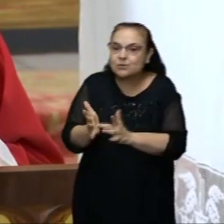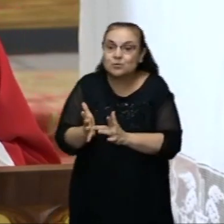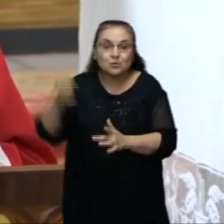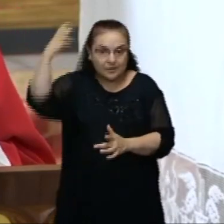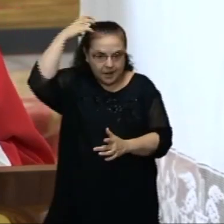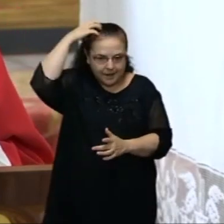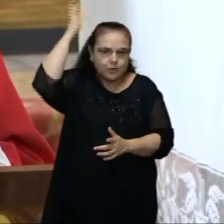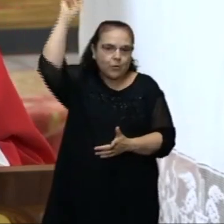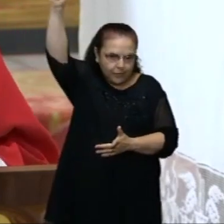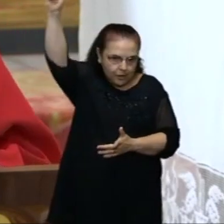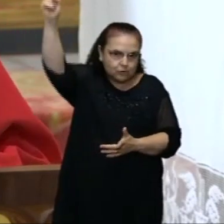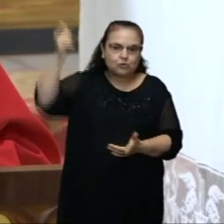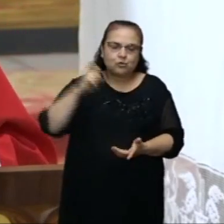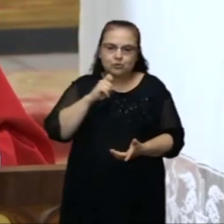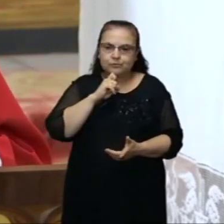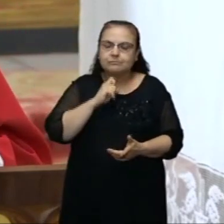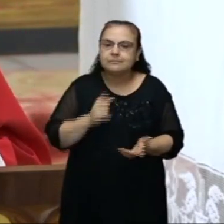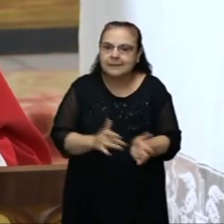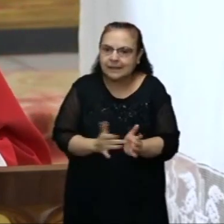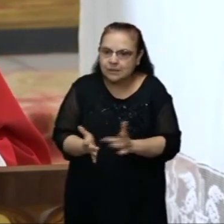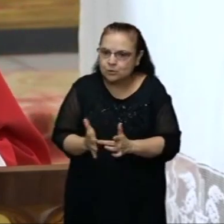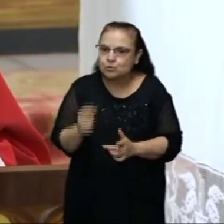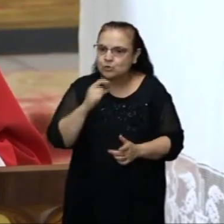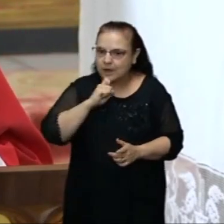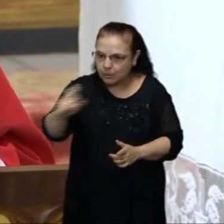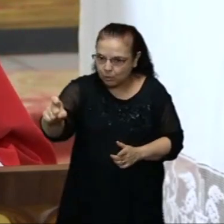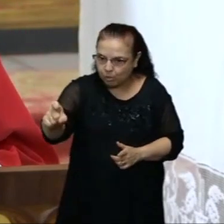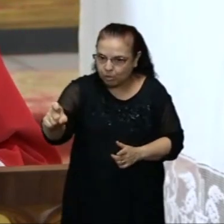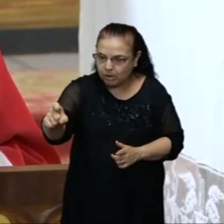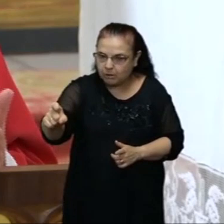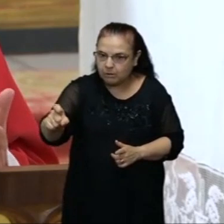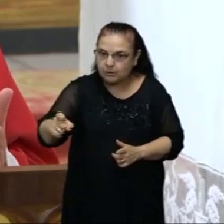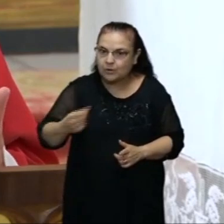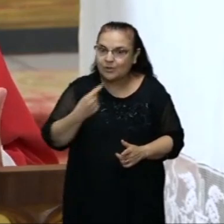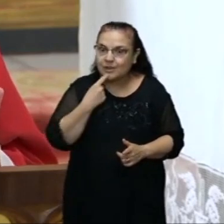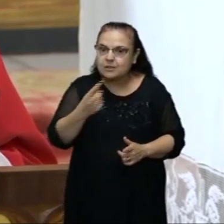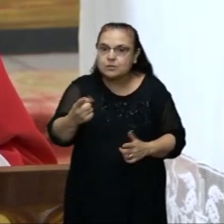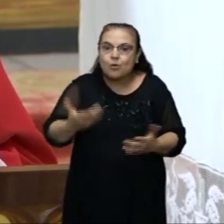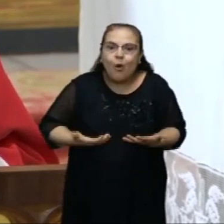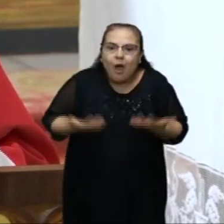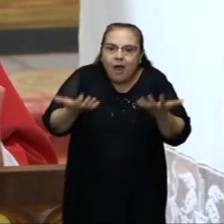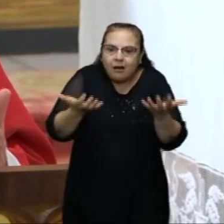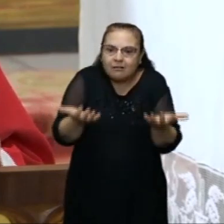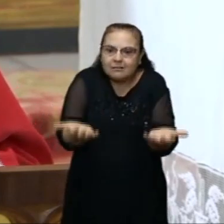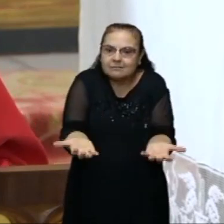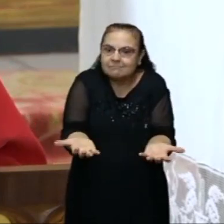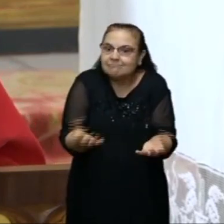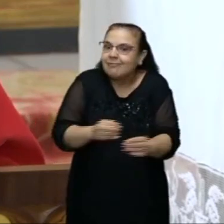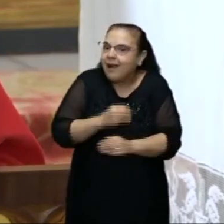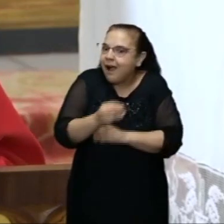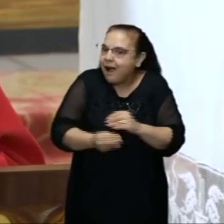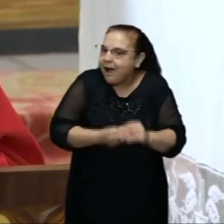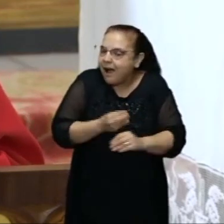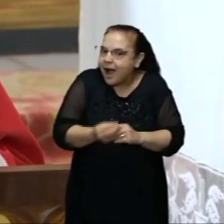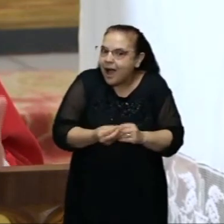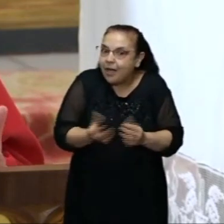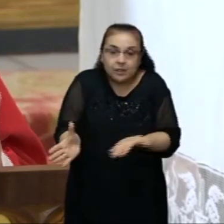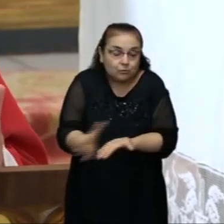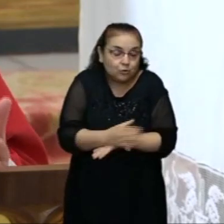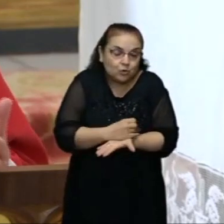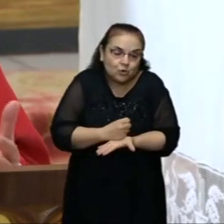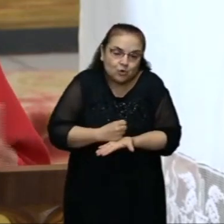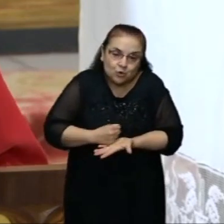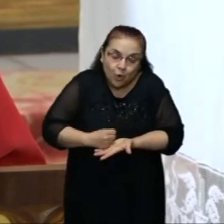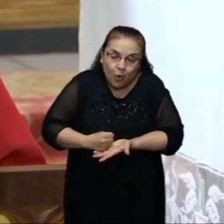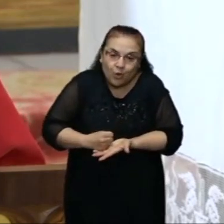Dios, entonces ese reino de Dios es una oferta que se hace a todos